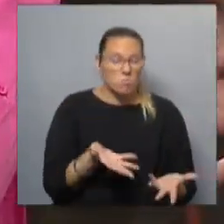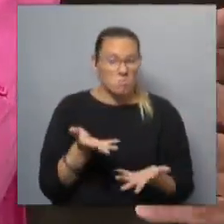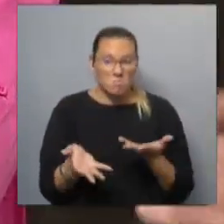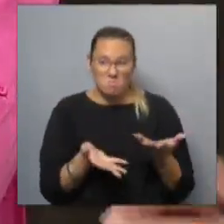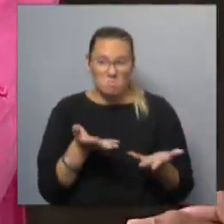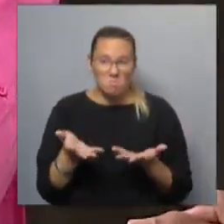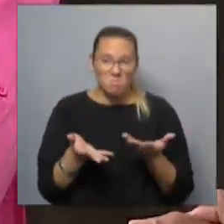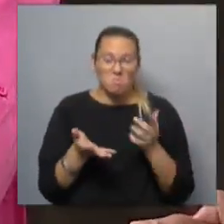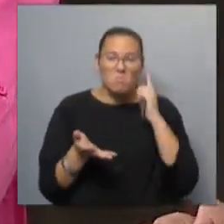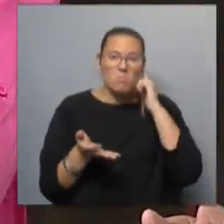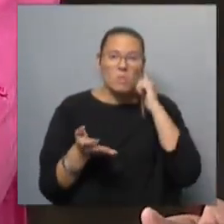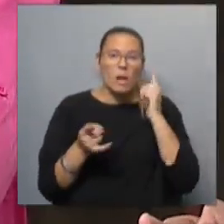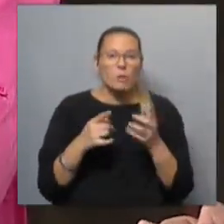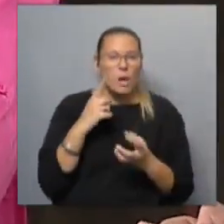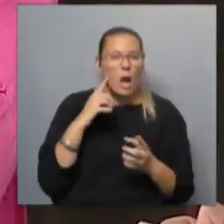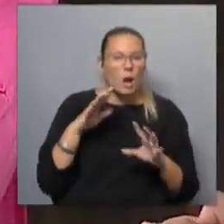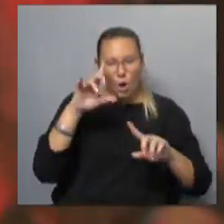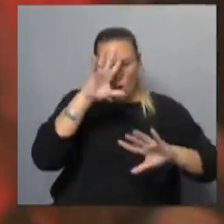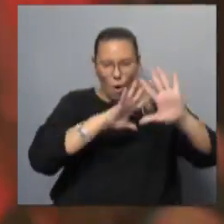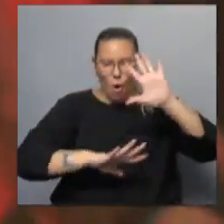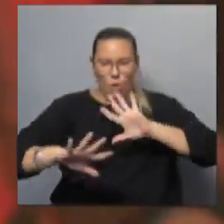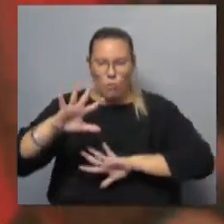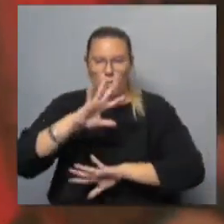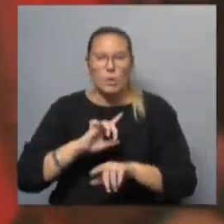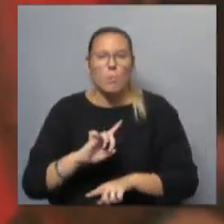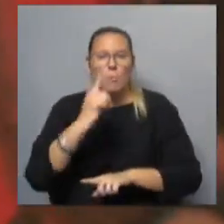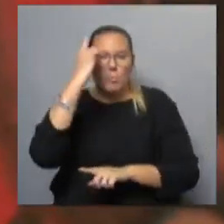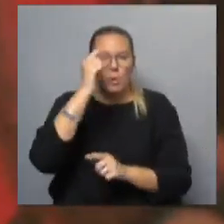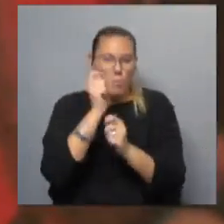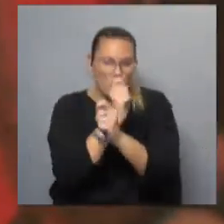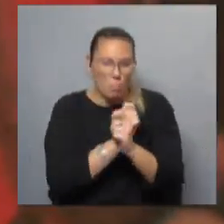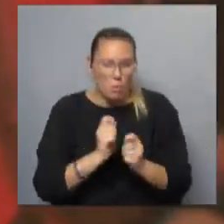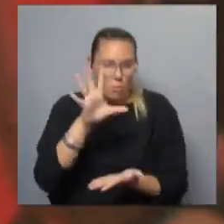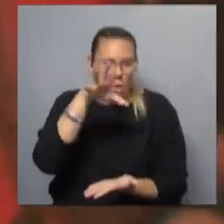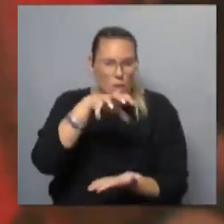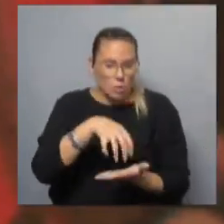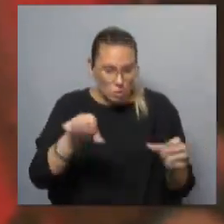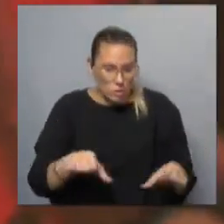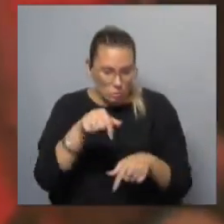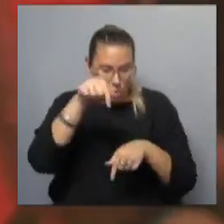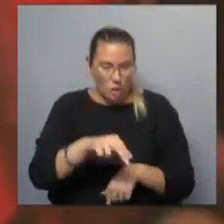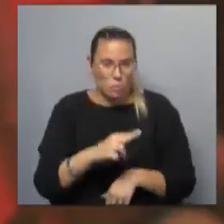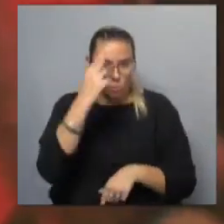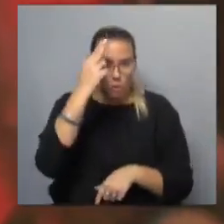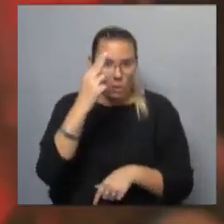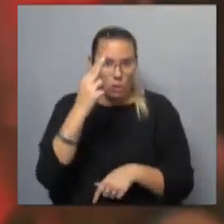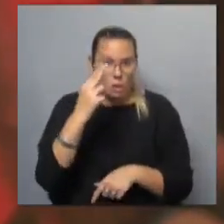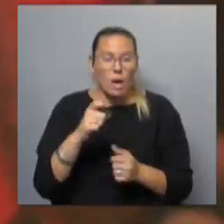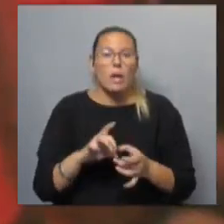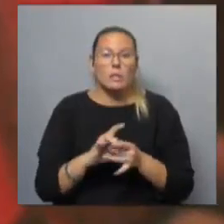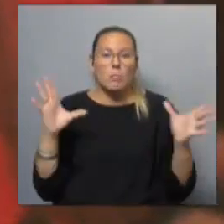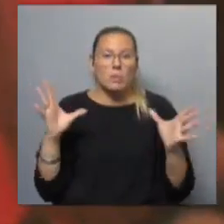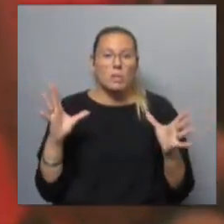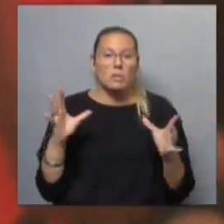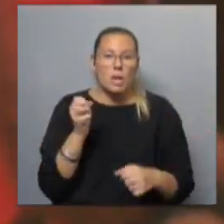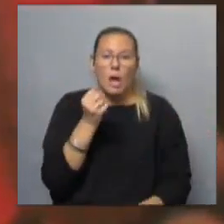Fíjate que hay una confusión incluso muy interesante. El primer monumento histórico que se construyó en este país, que se erigió, es el Monumento a la Independencia en